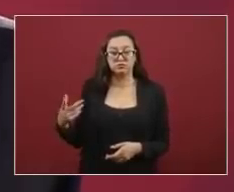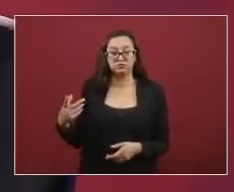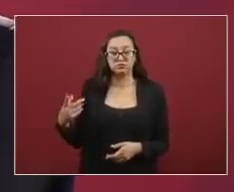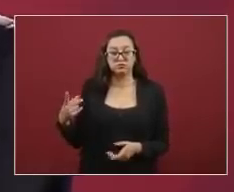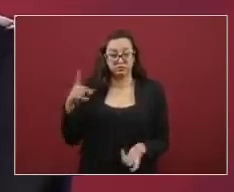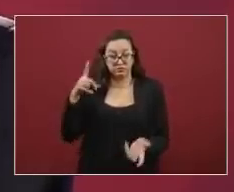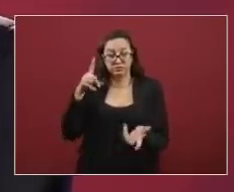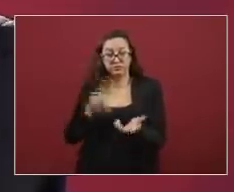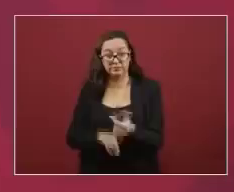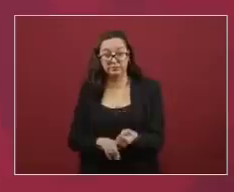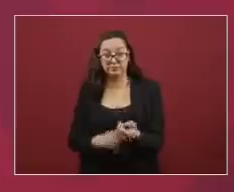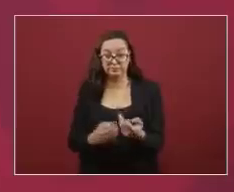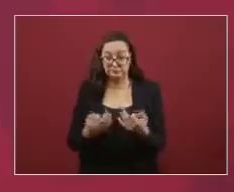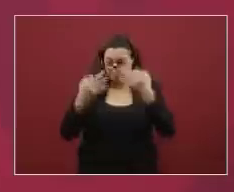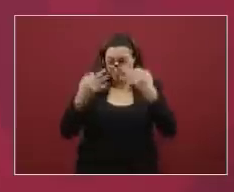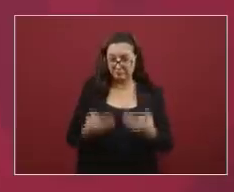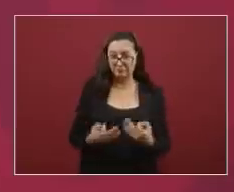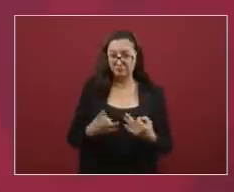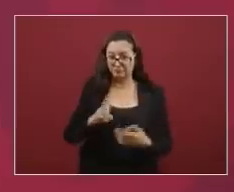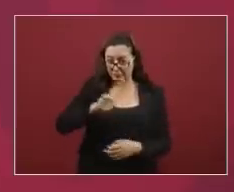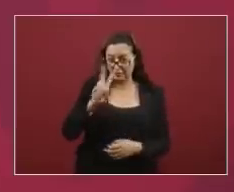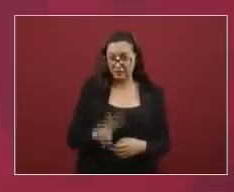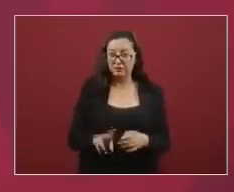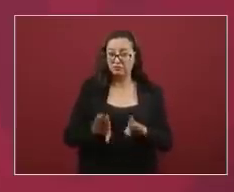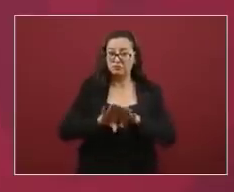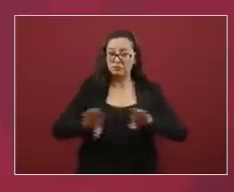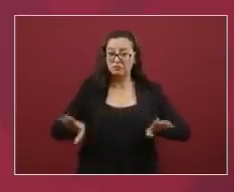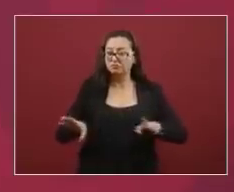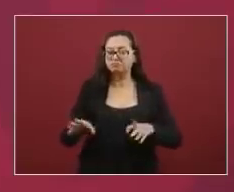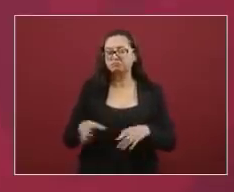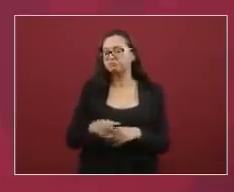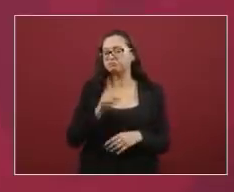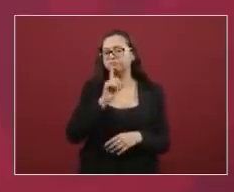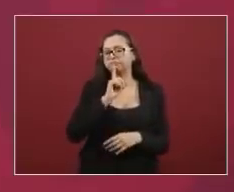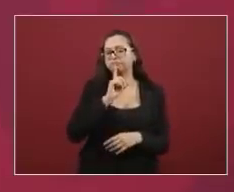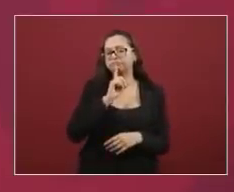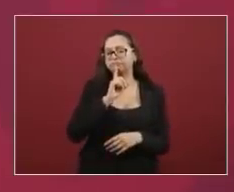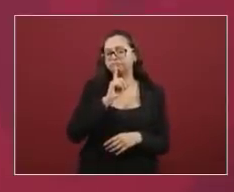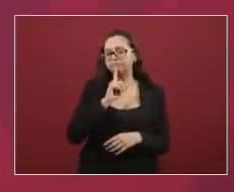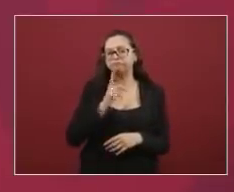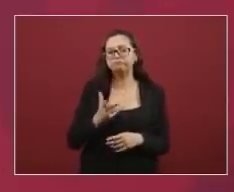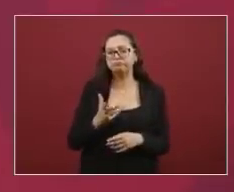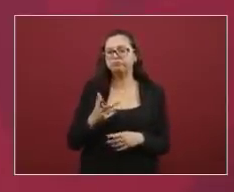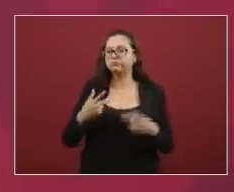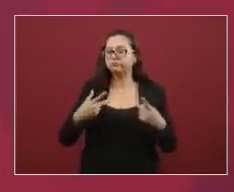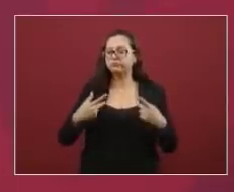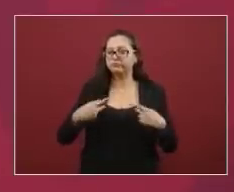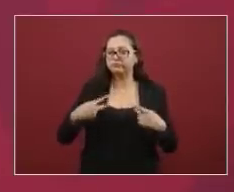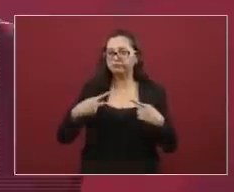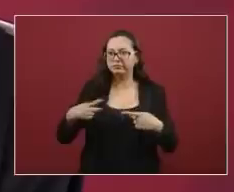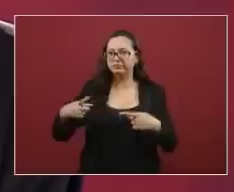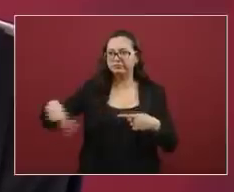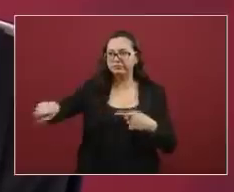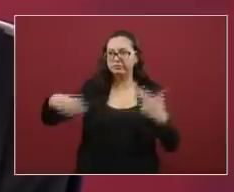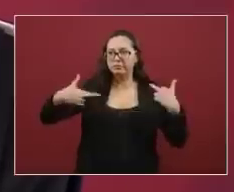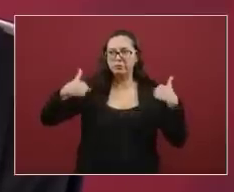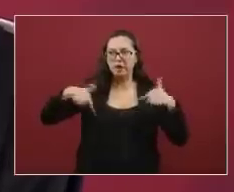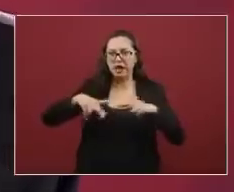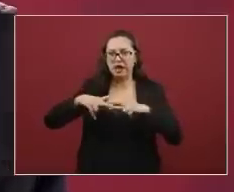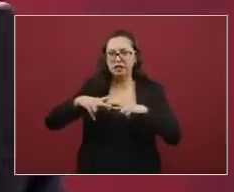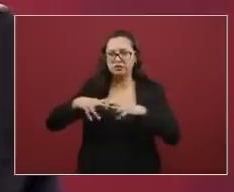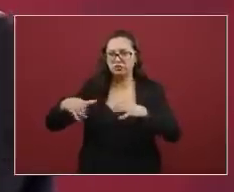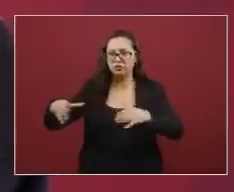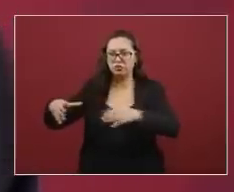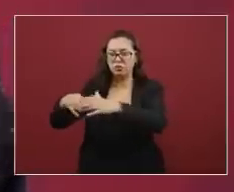bajo principios democráticos. No siempre se consulta a la base,